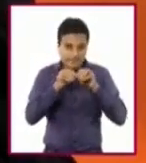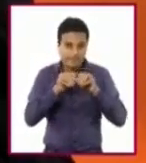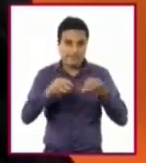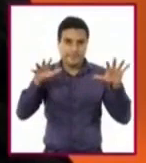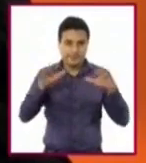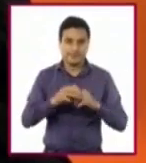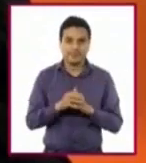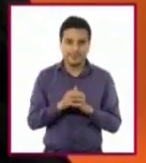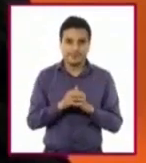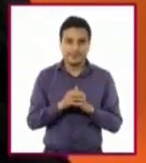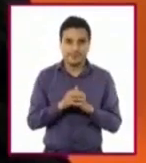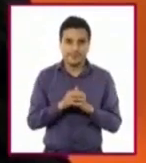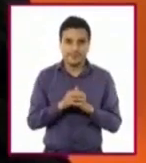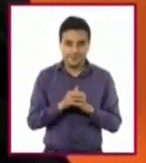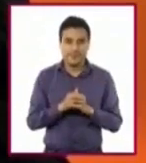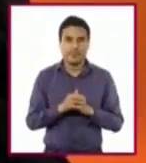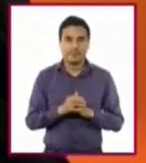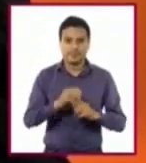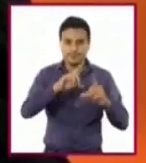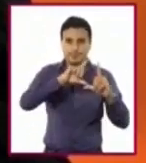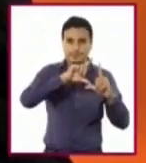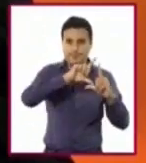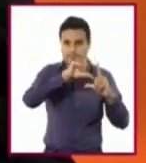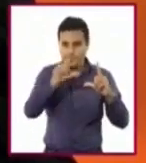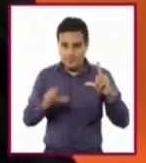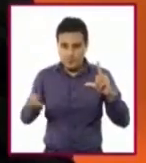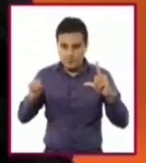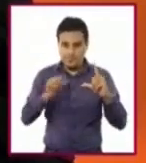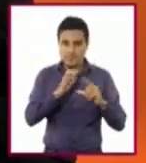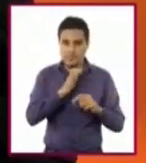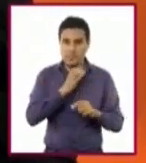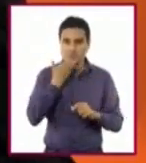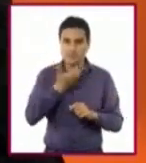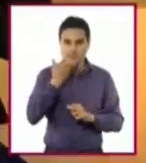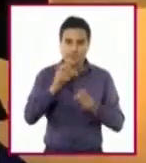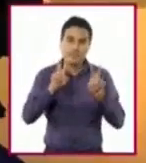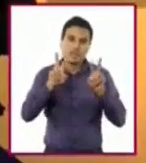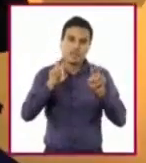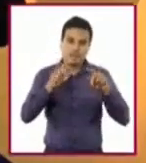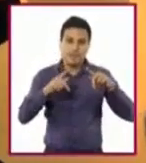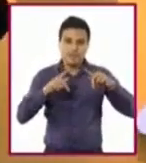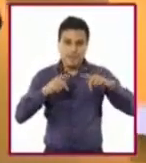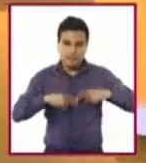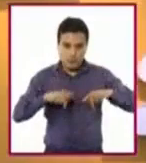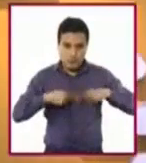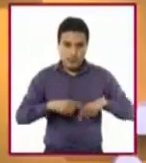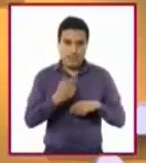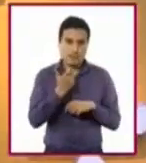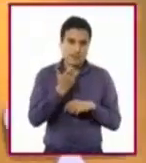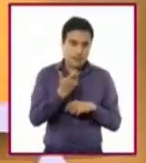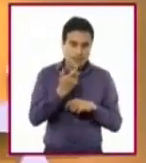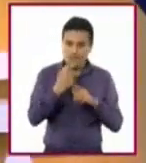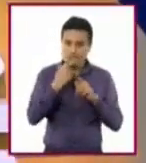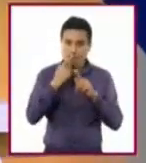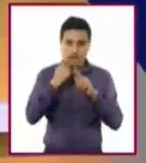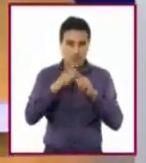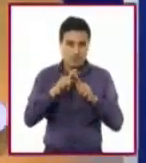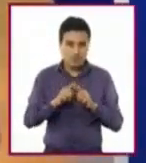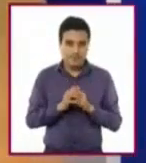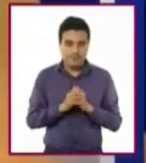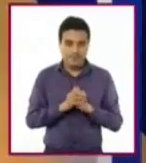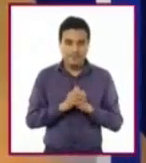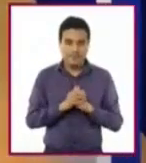conforme al territorio los recursos la población y la economía así da a conocer las